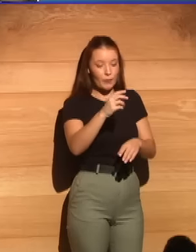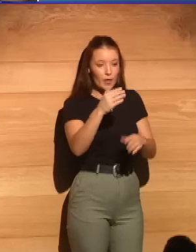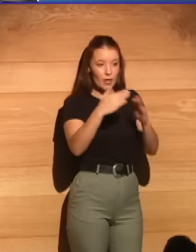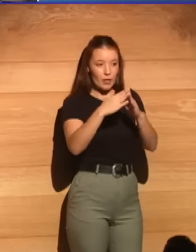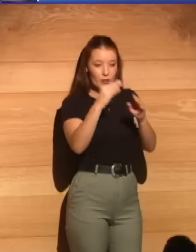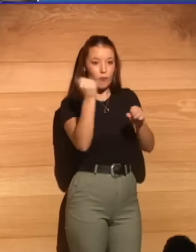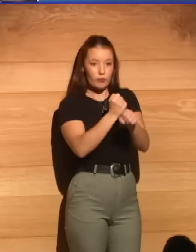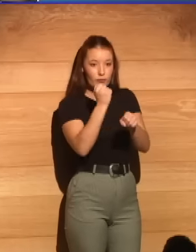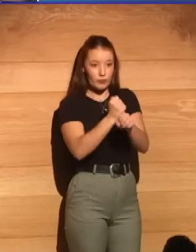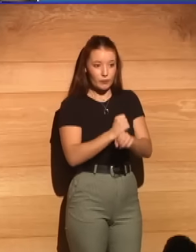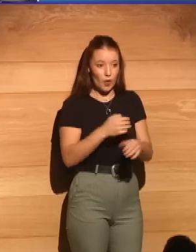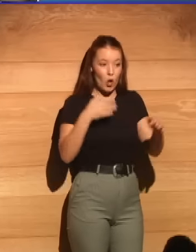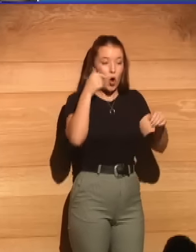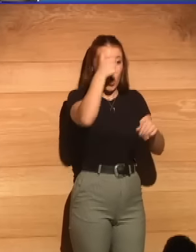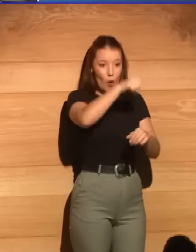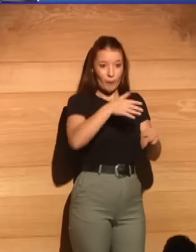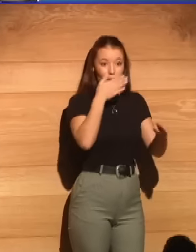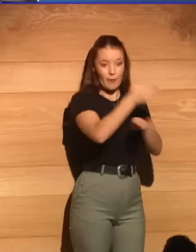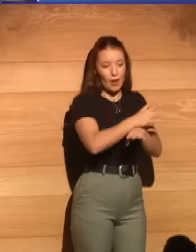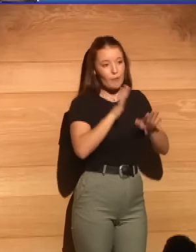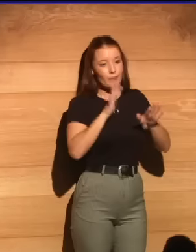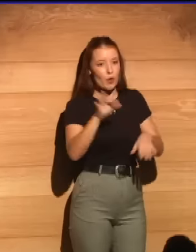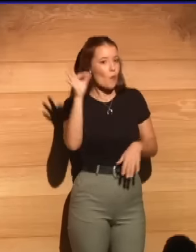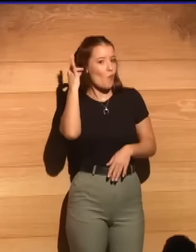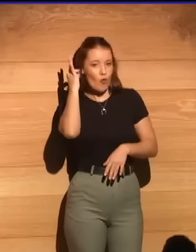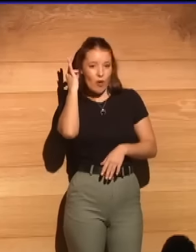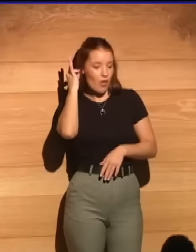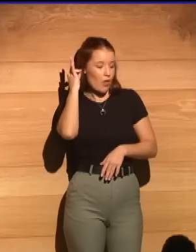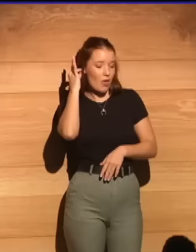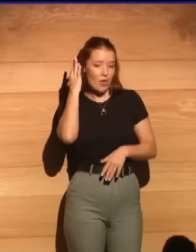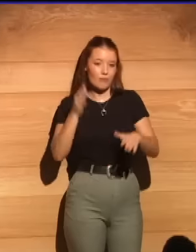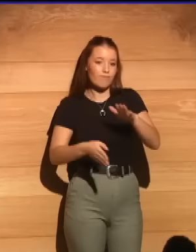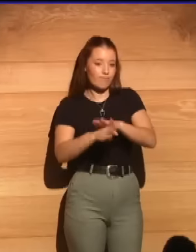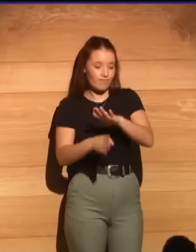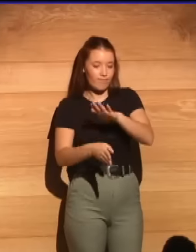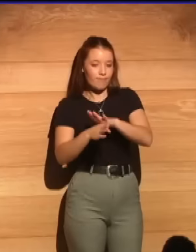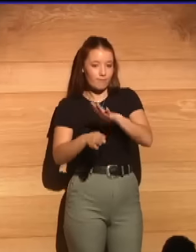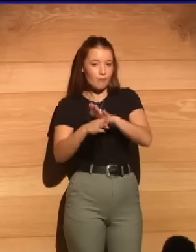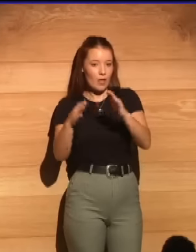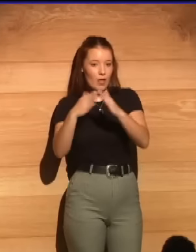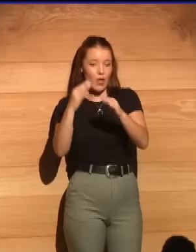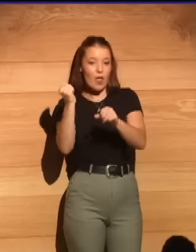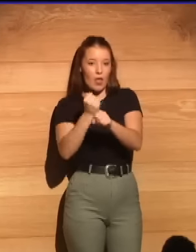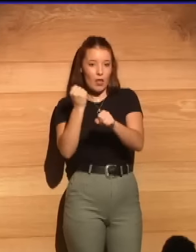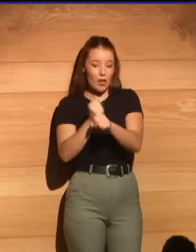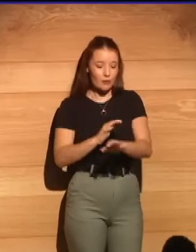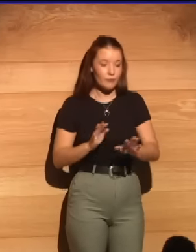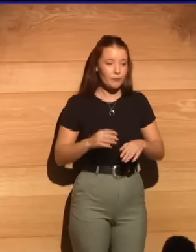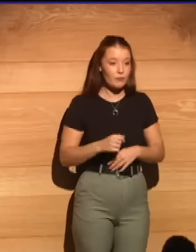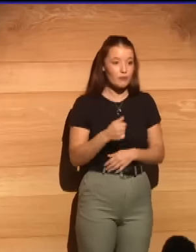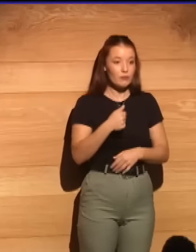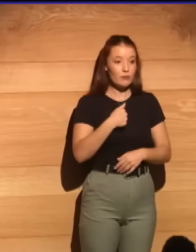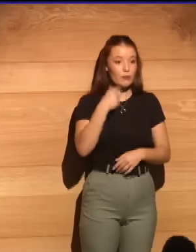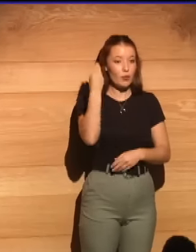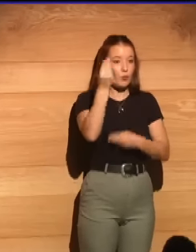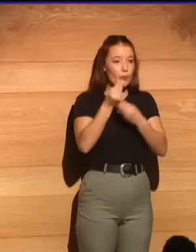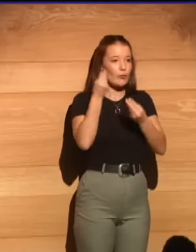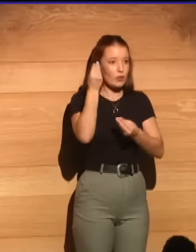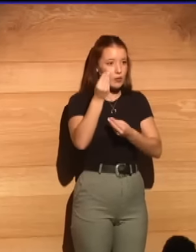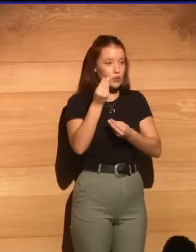la mujer se sigue quedando con esta carga. Eso es lo que tenemos de erradicar. Pero yo en sí el teletrabajo sí que considero que es una herramienta que está ya